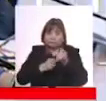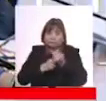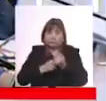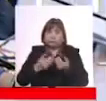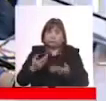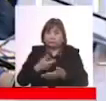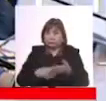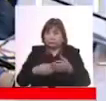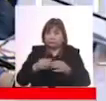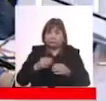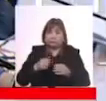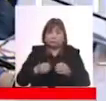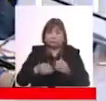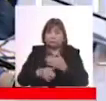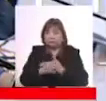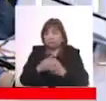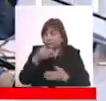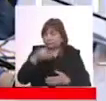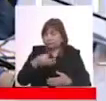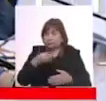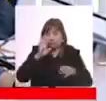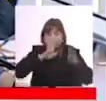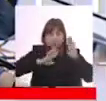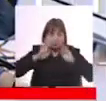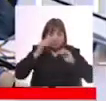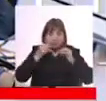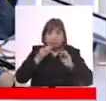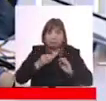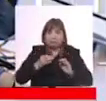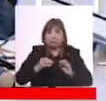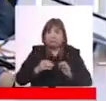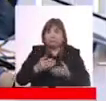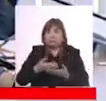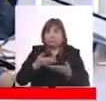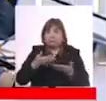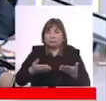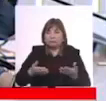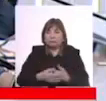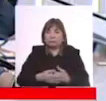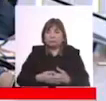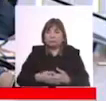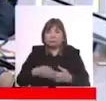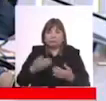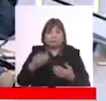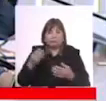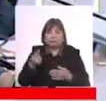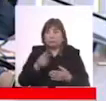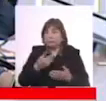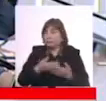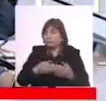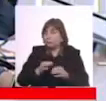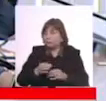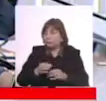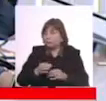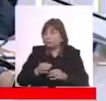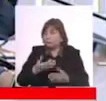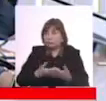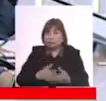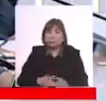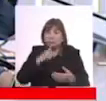fortalecer las cuotas de pesca para la pesca artesanal. Eso es una preocupación y una agenda pendiente al inmediato plazo que tenemos como